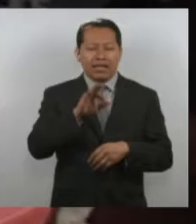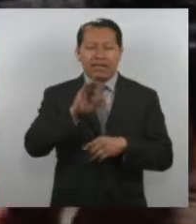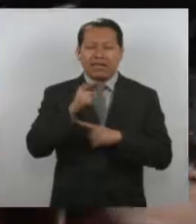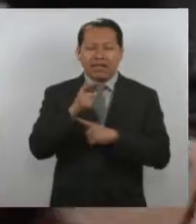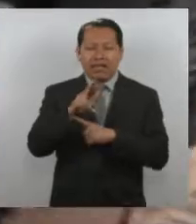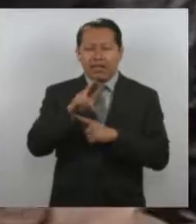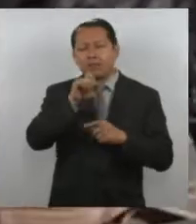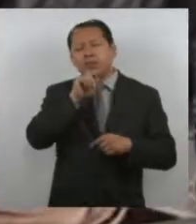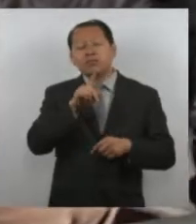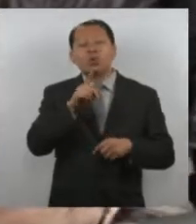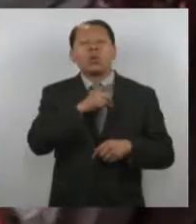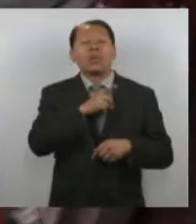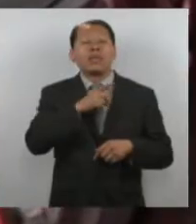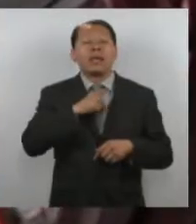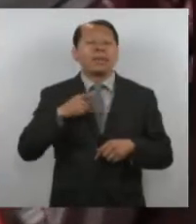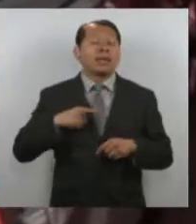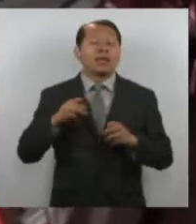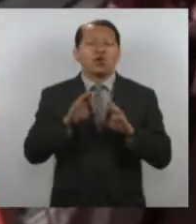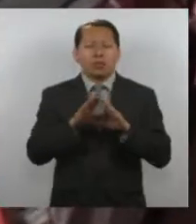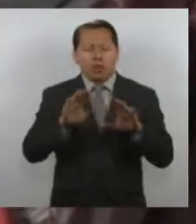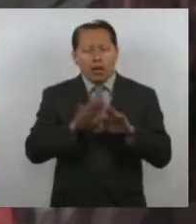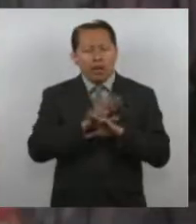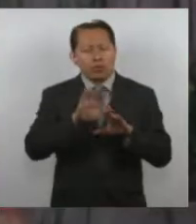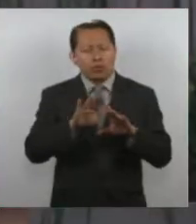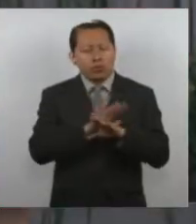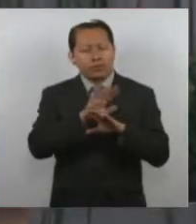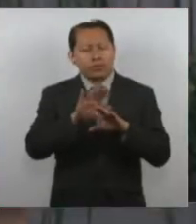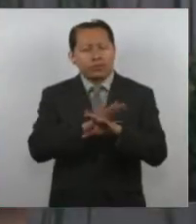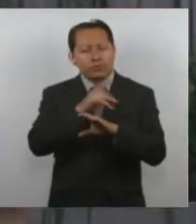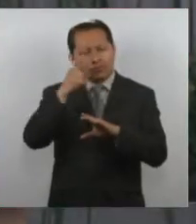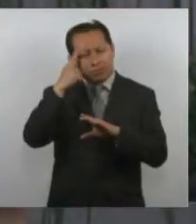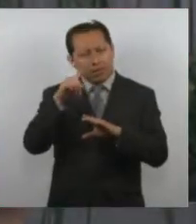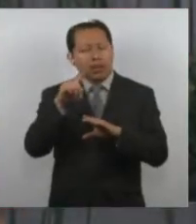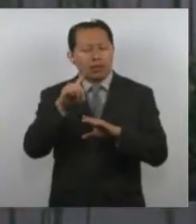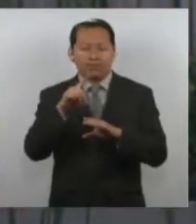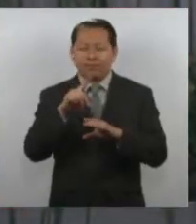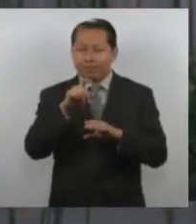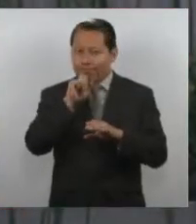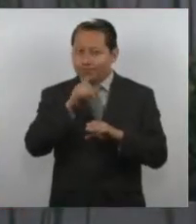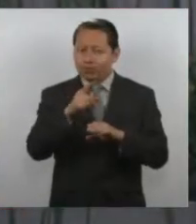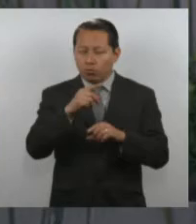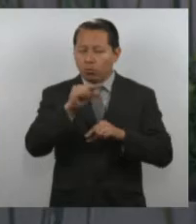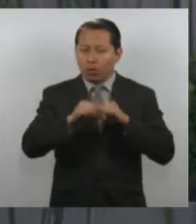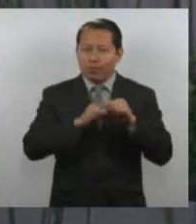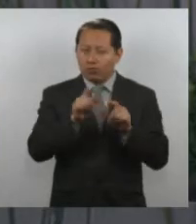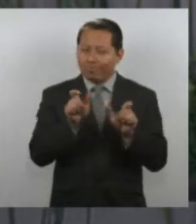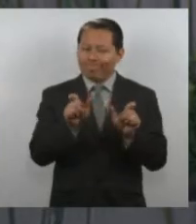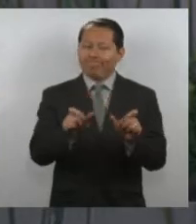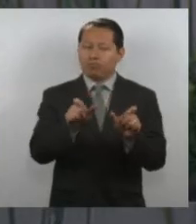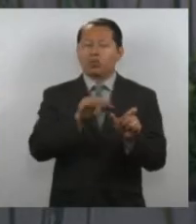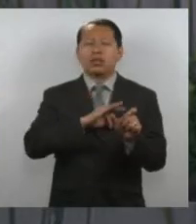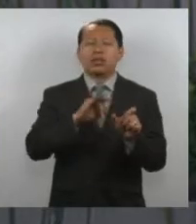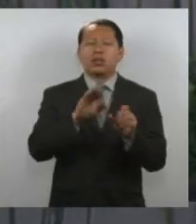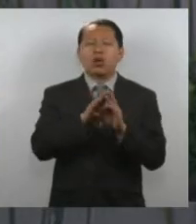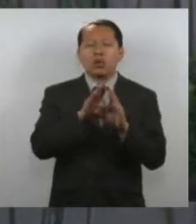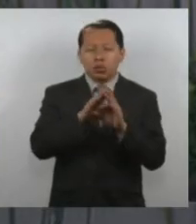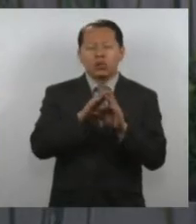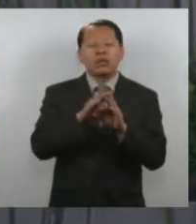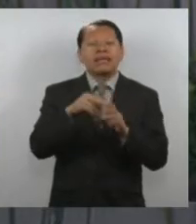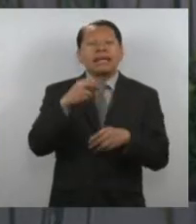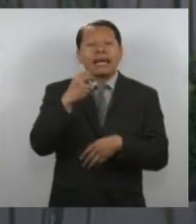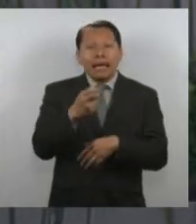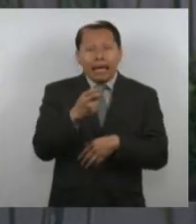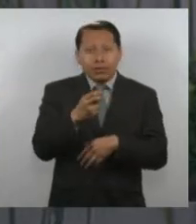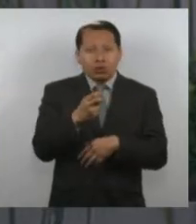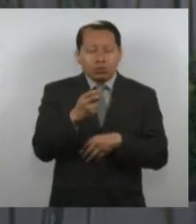necesitan hacerse reformas para tratar de combatir a la inseguridad. Entonces, podemos darle una óptica a la presentación de